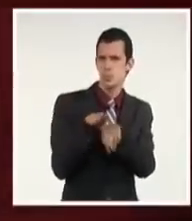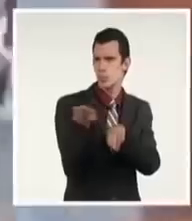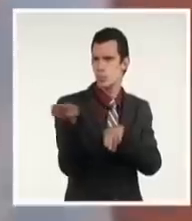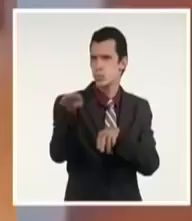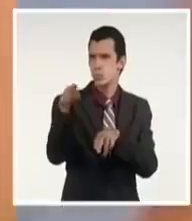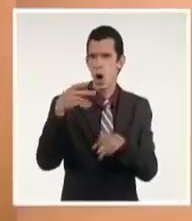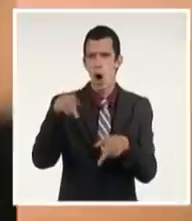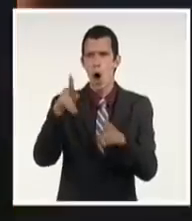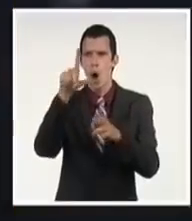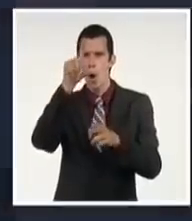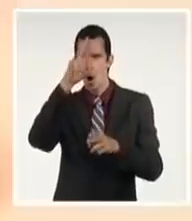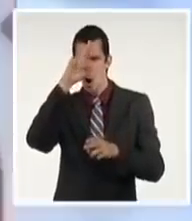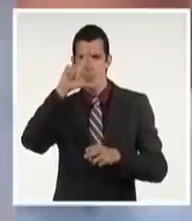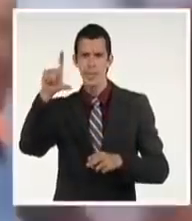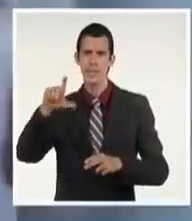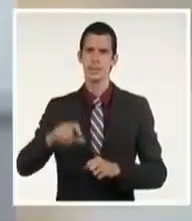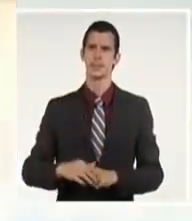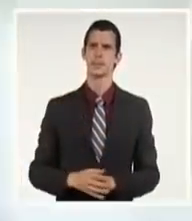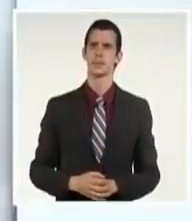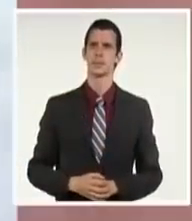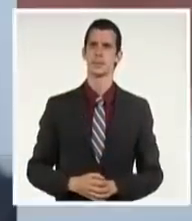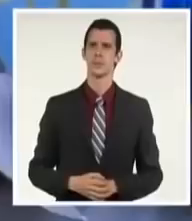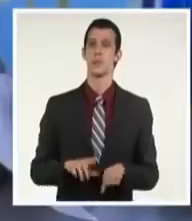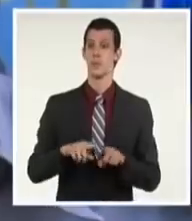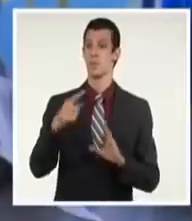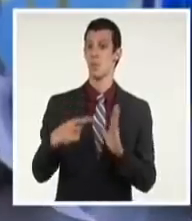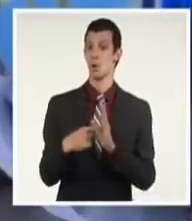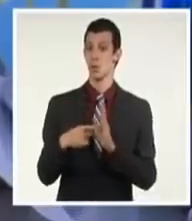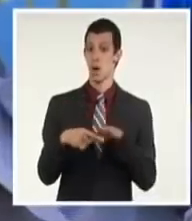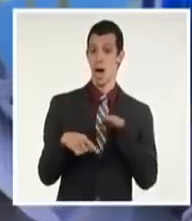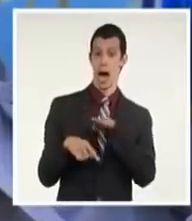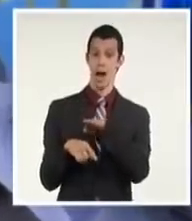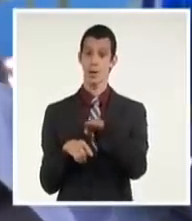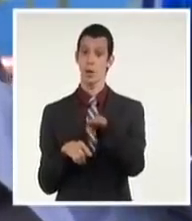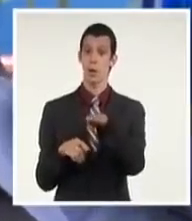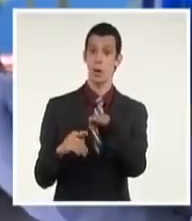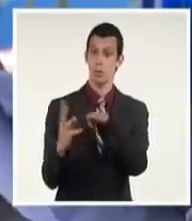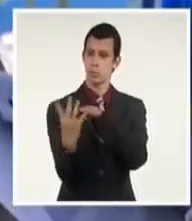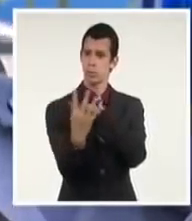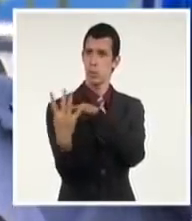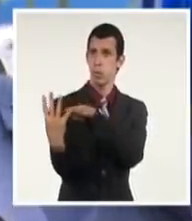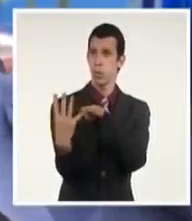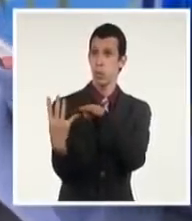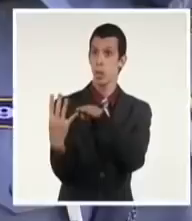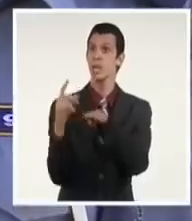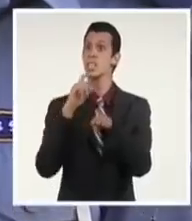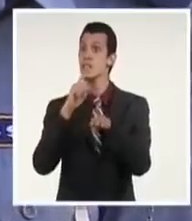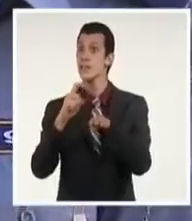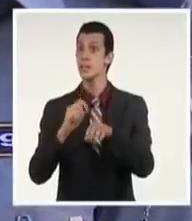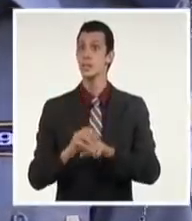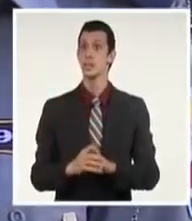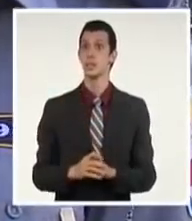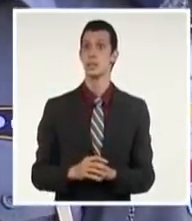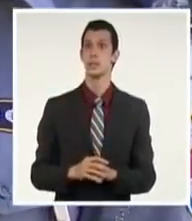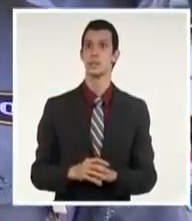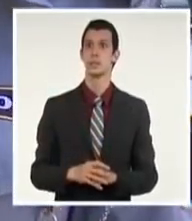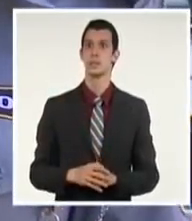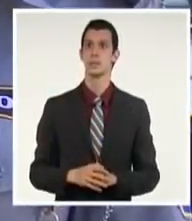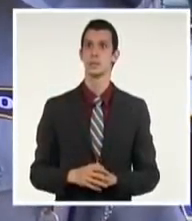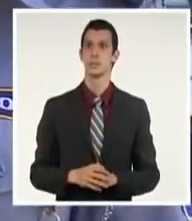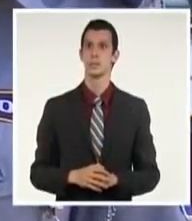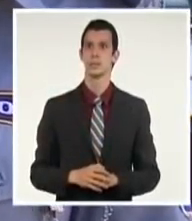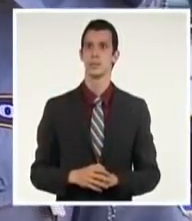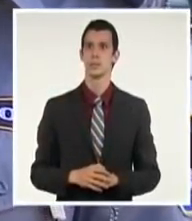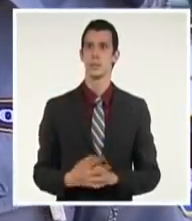turba de individuos seguía mostrándose amenazante. Y dice un ciudadano que me ve por la ventanilla: oficial, que estos bandidos lo que están